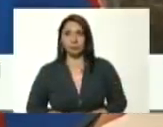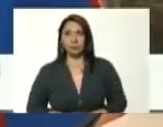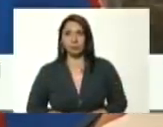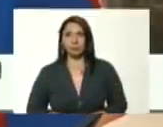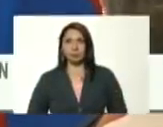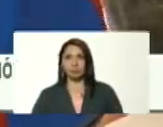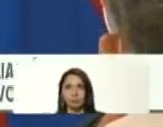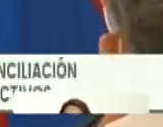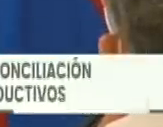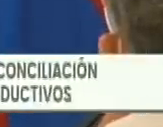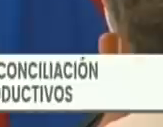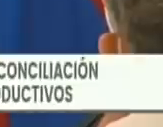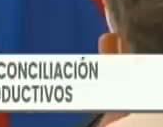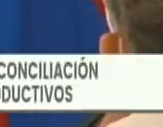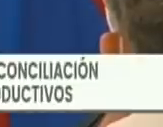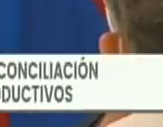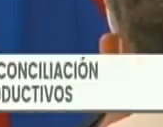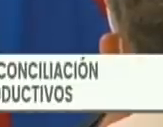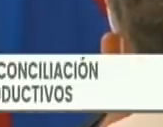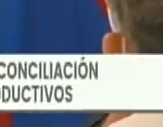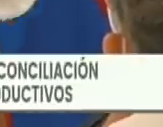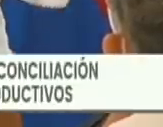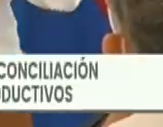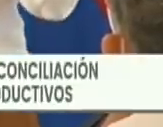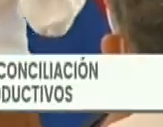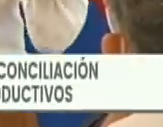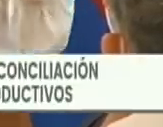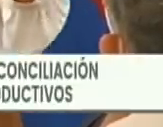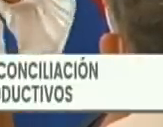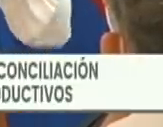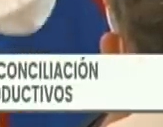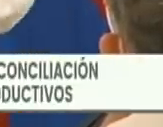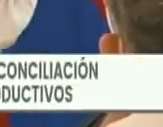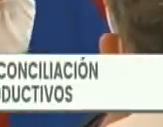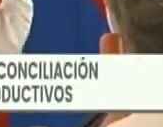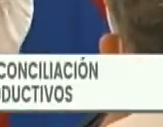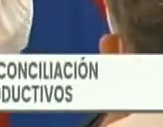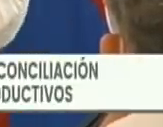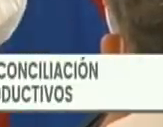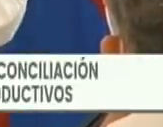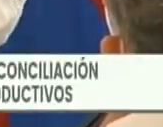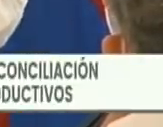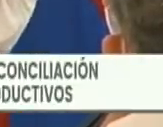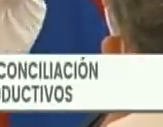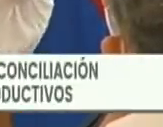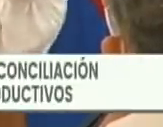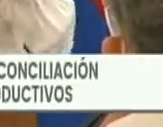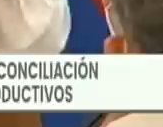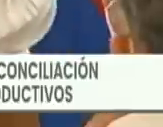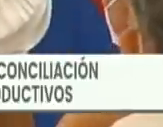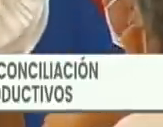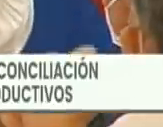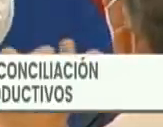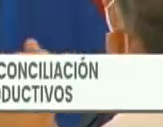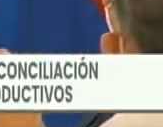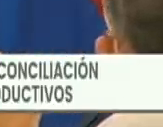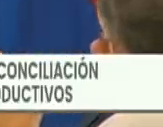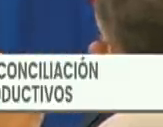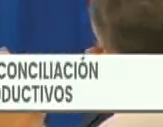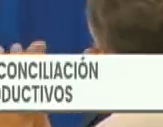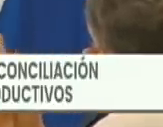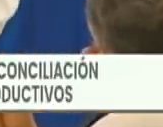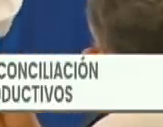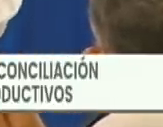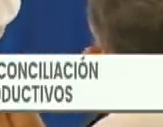la institución fundamentada en valores valores democráticos de libertad de diversidad de pluralidad